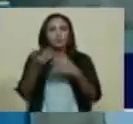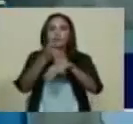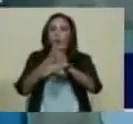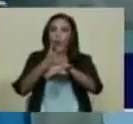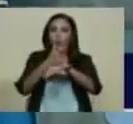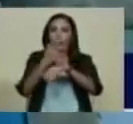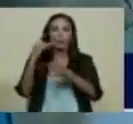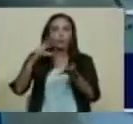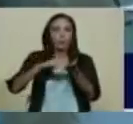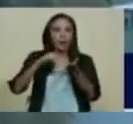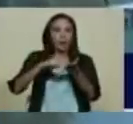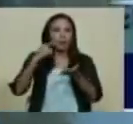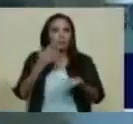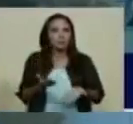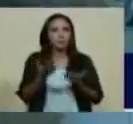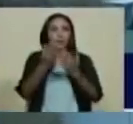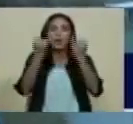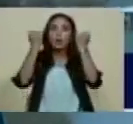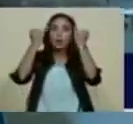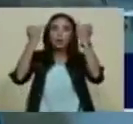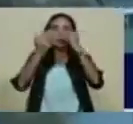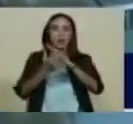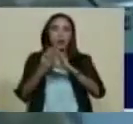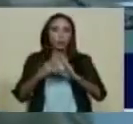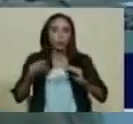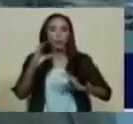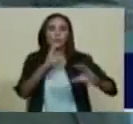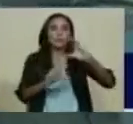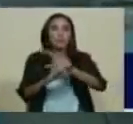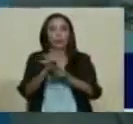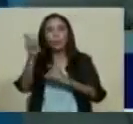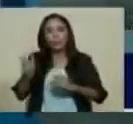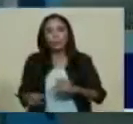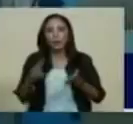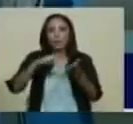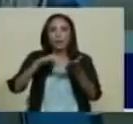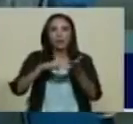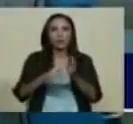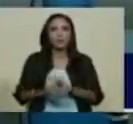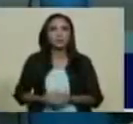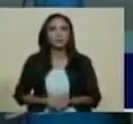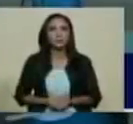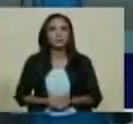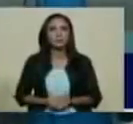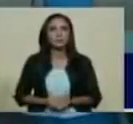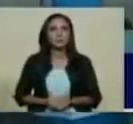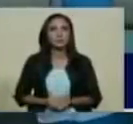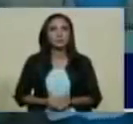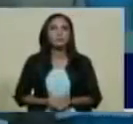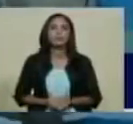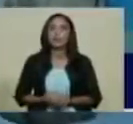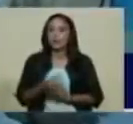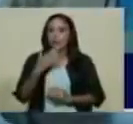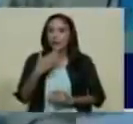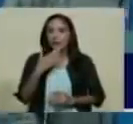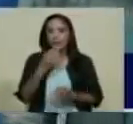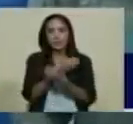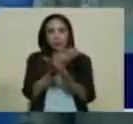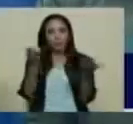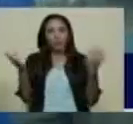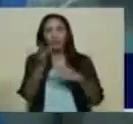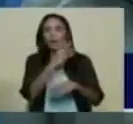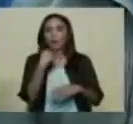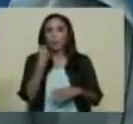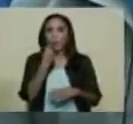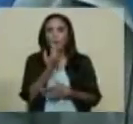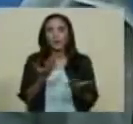idea muy importante con los científicos del Estado Miranda. Sí, es, presidente. Primero que nada, agradecerle en nombre de toda la juventud de Miranda, en